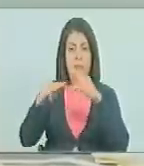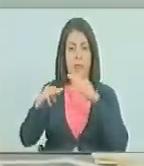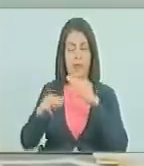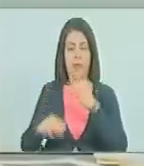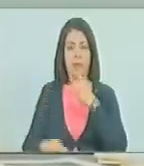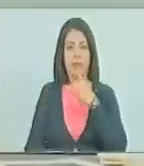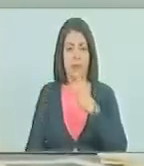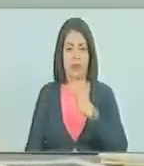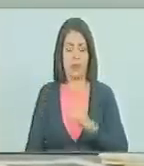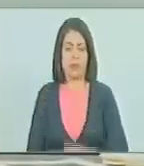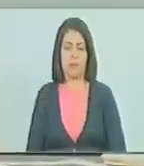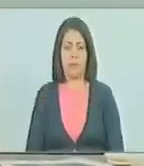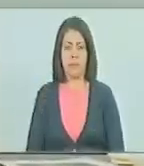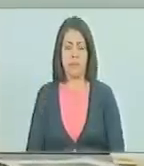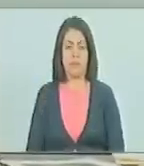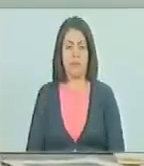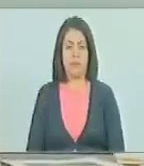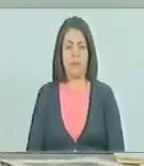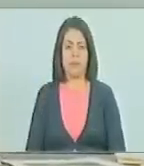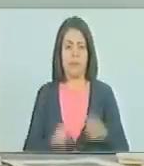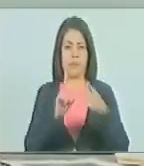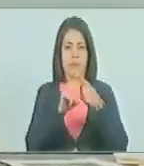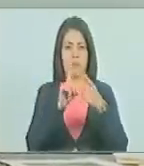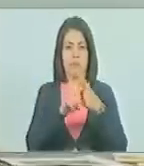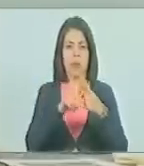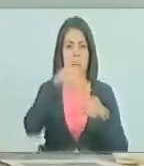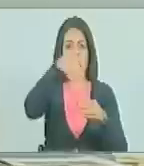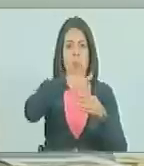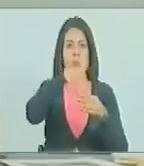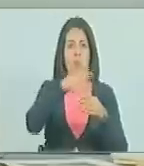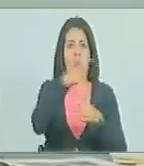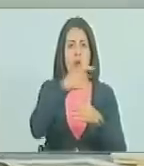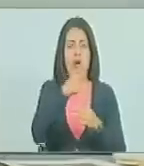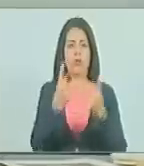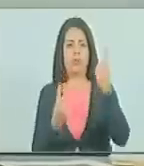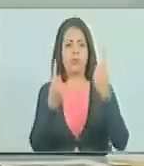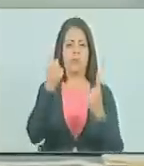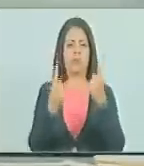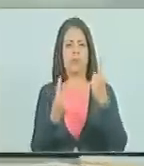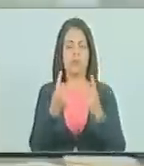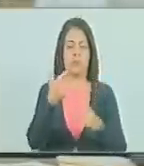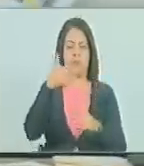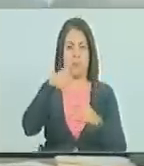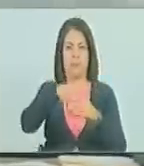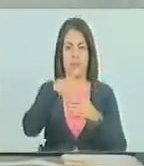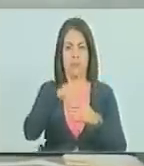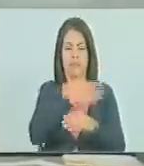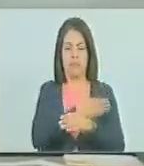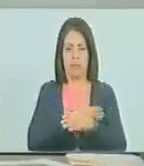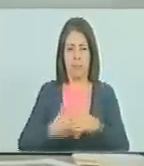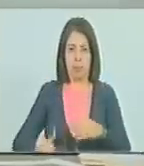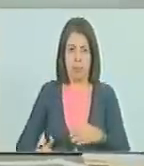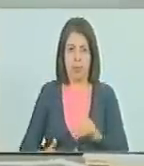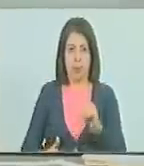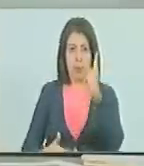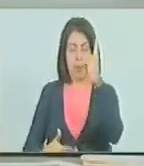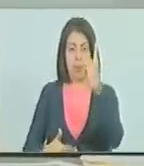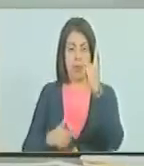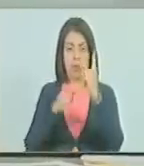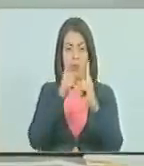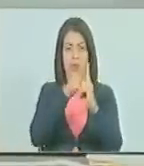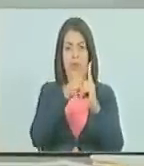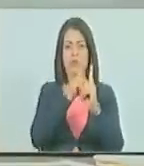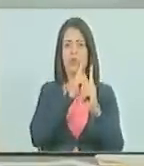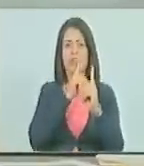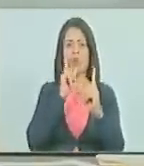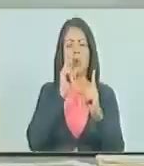Fíjense una cosa, voy a hablar primero de los que andan en primaria. Aquí hay un precandidato en primaria, y aquí